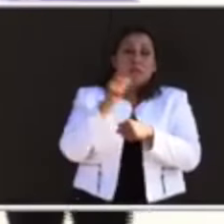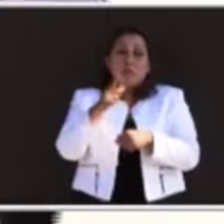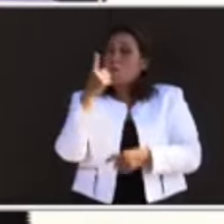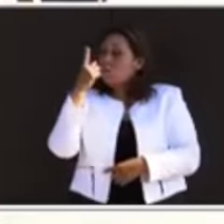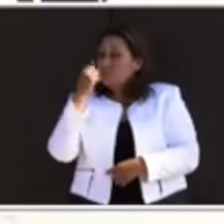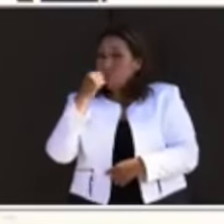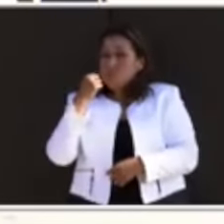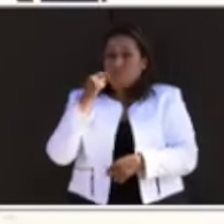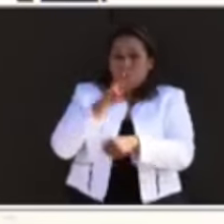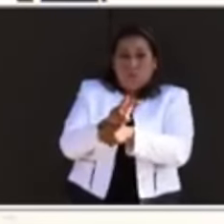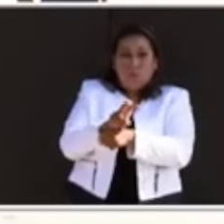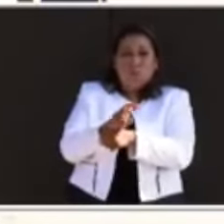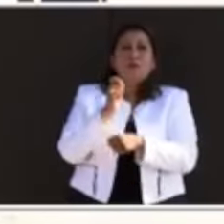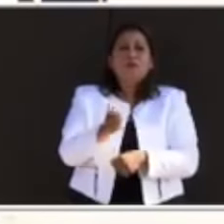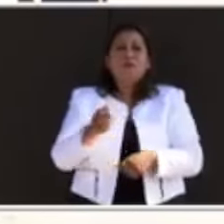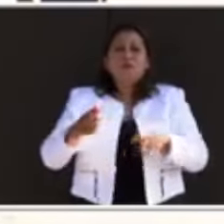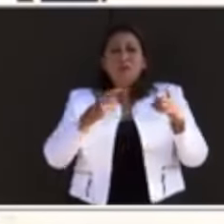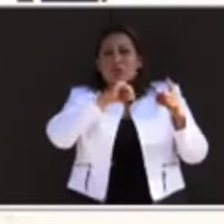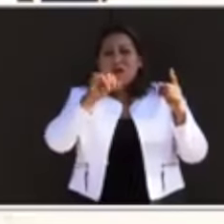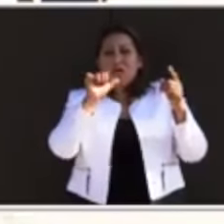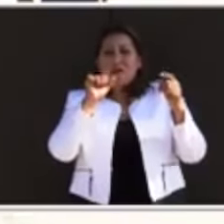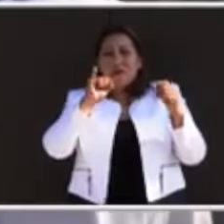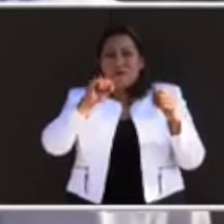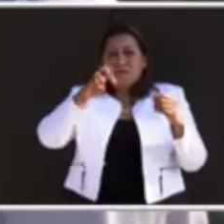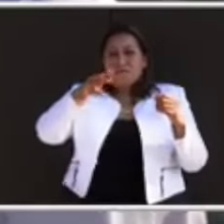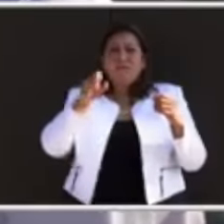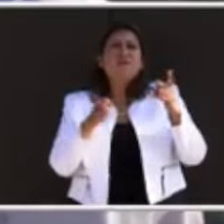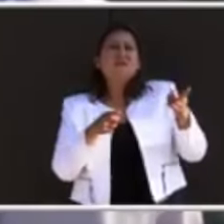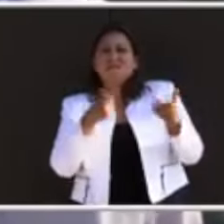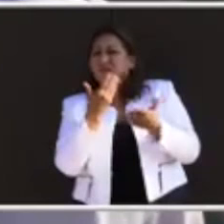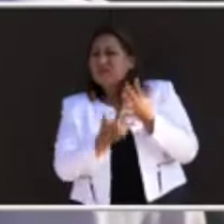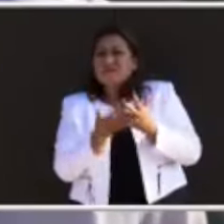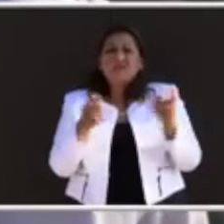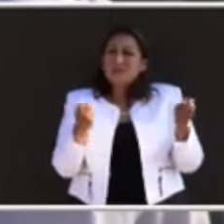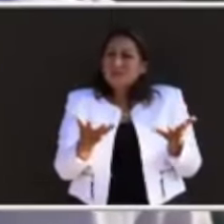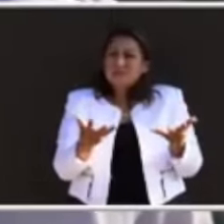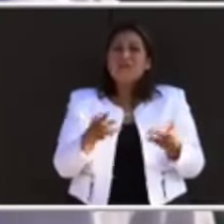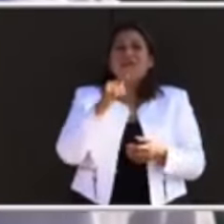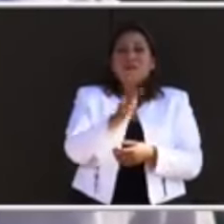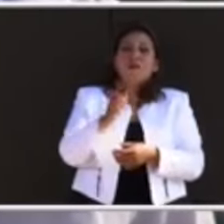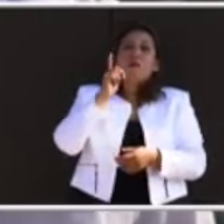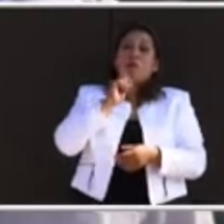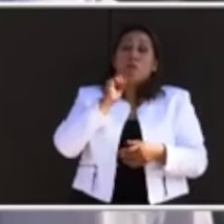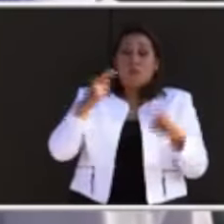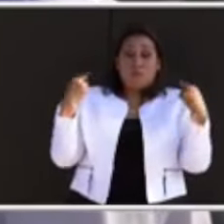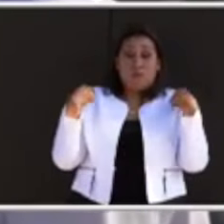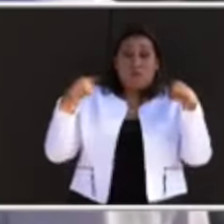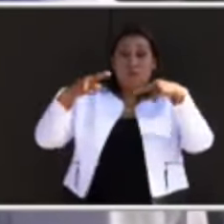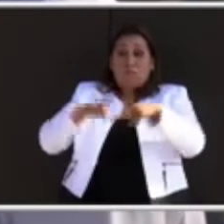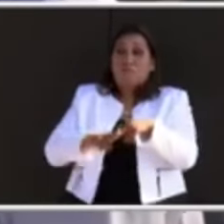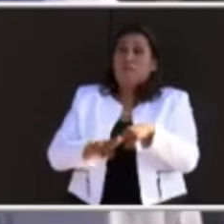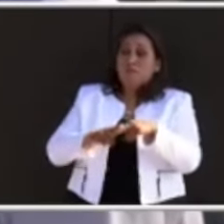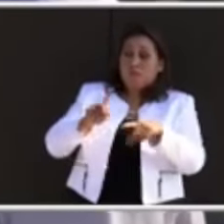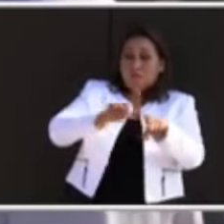Jaime es licenciado en Derecho por la Universidad Veracruzana y maestro en Ciencias Penales por la Universidad